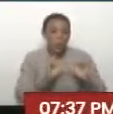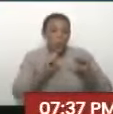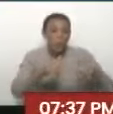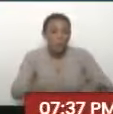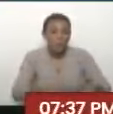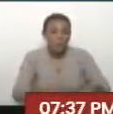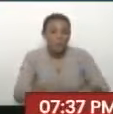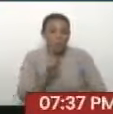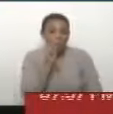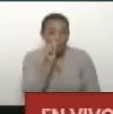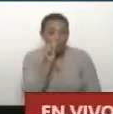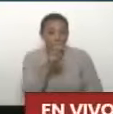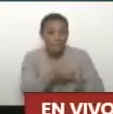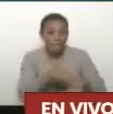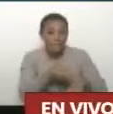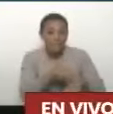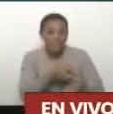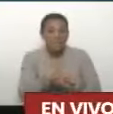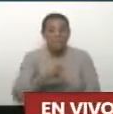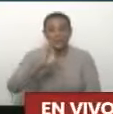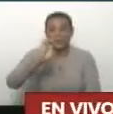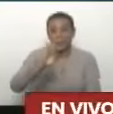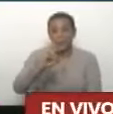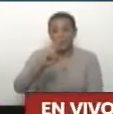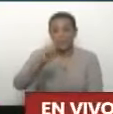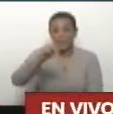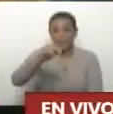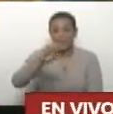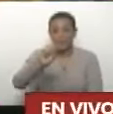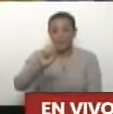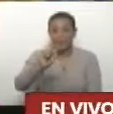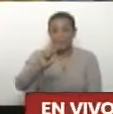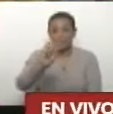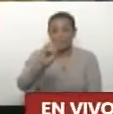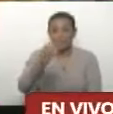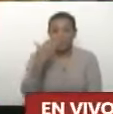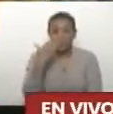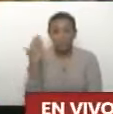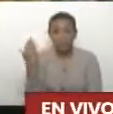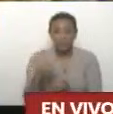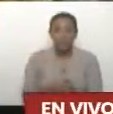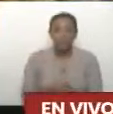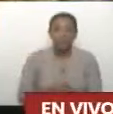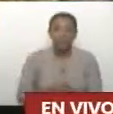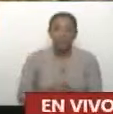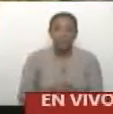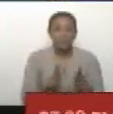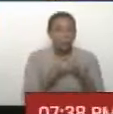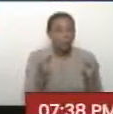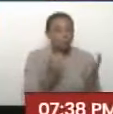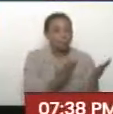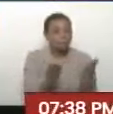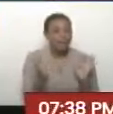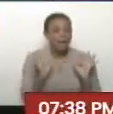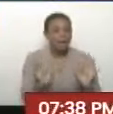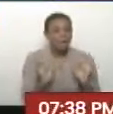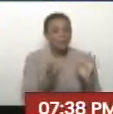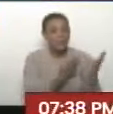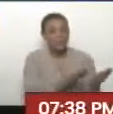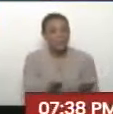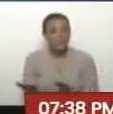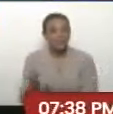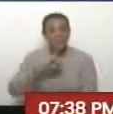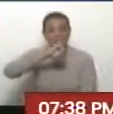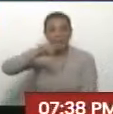Ernesto Villegas Pol Raúl casal y están de manera especial invitado